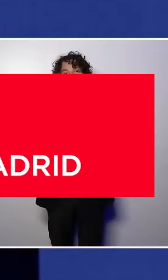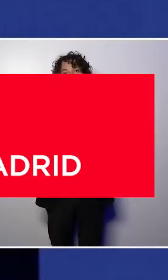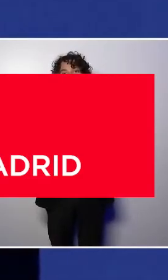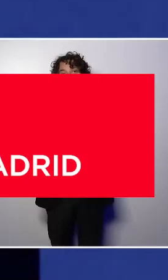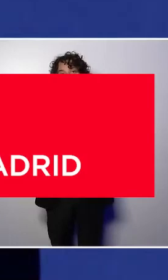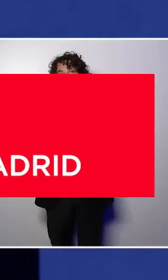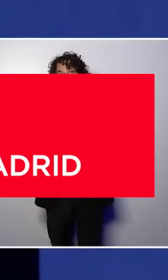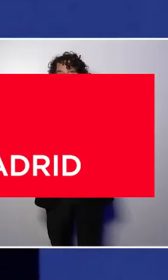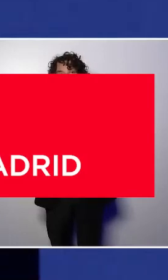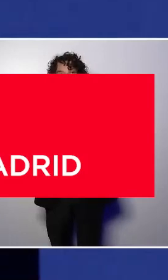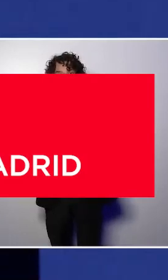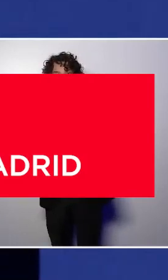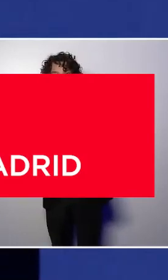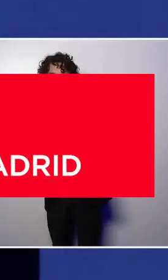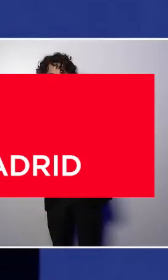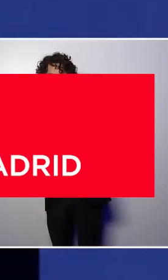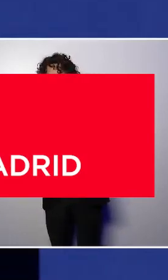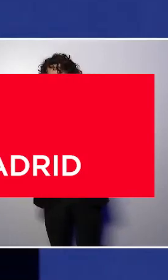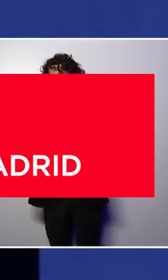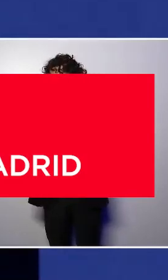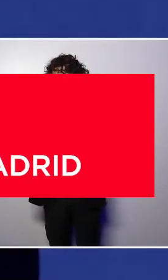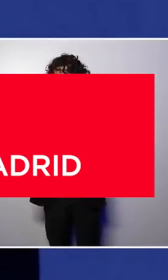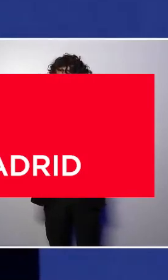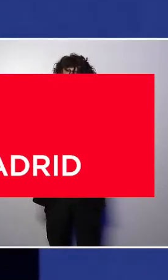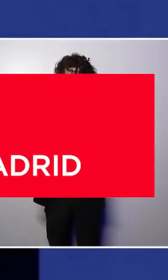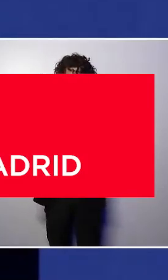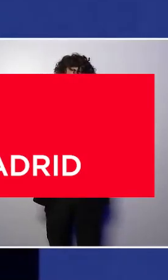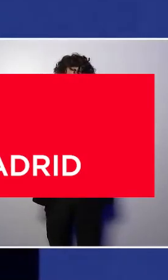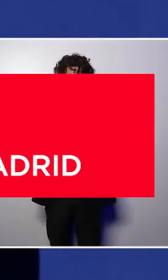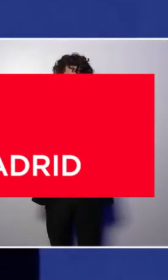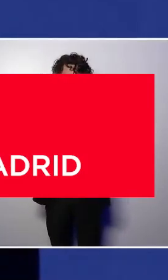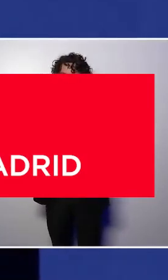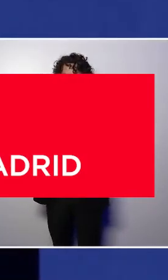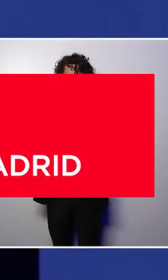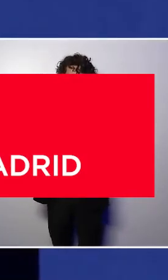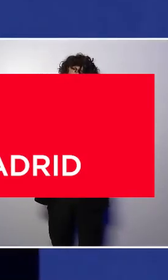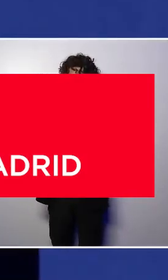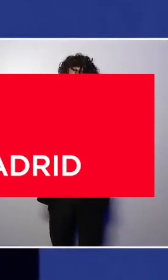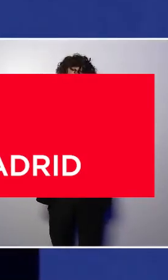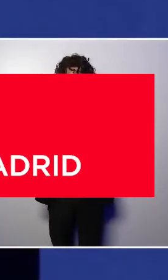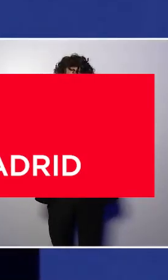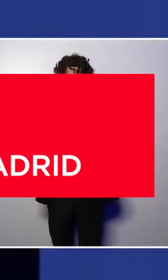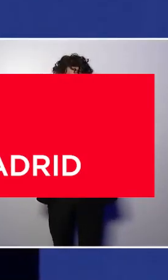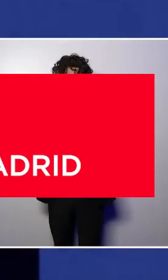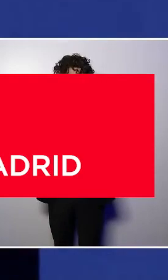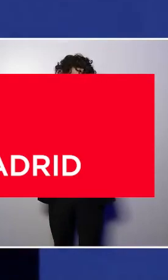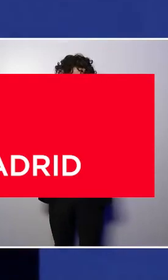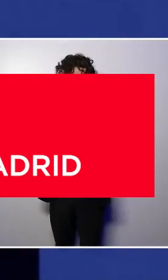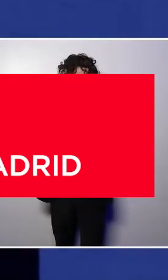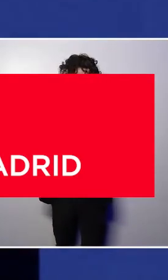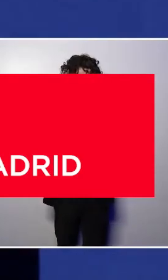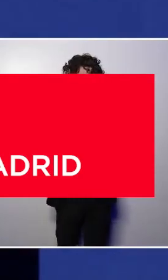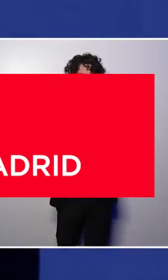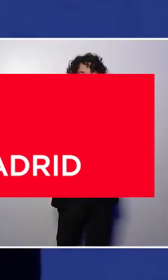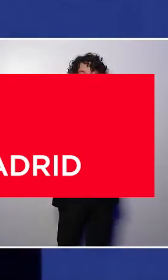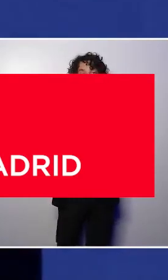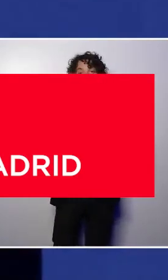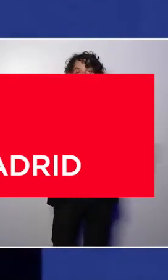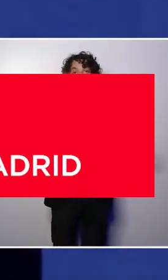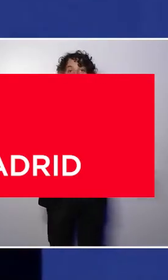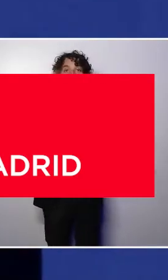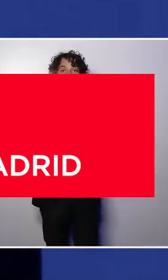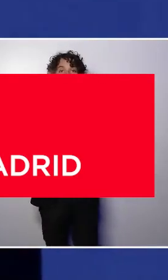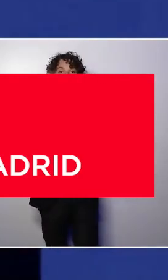en las diferentes colonias, en las diferentes chacras, en los diferentes campos. Y es allí donde la política tiene que ver con